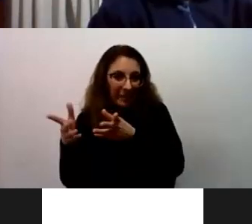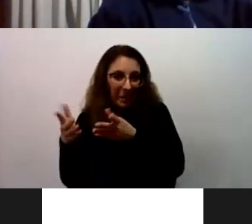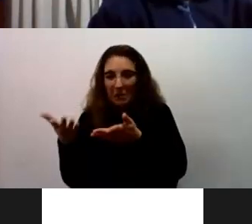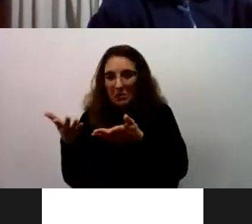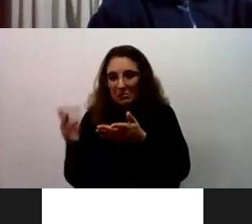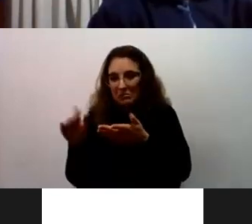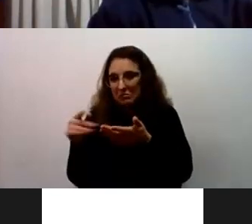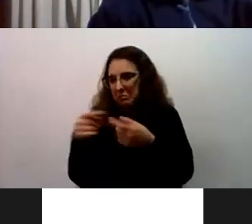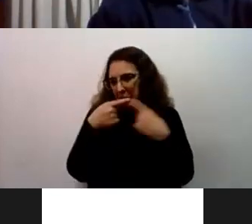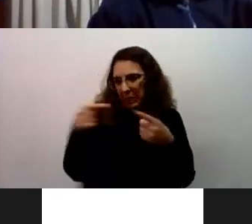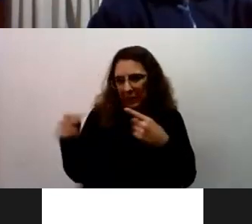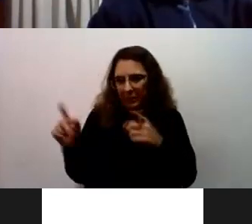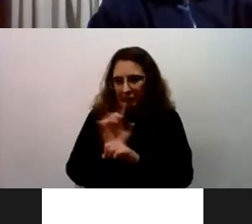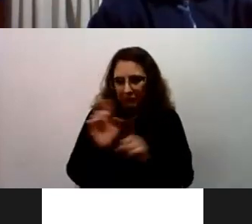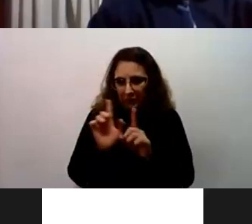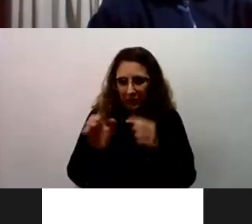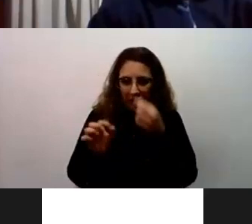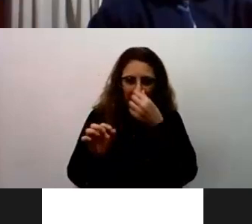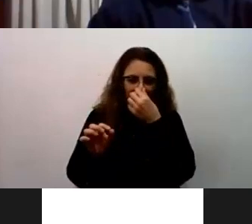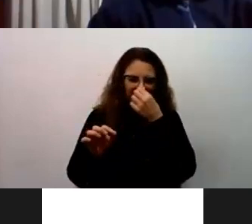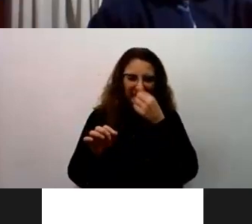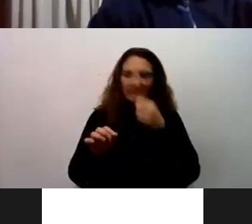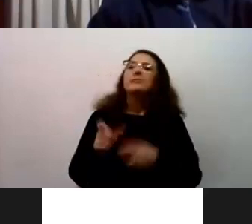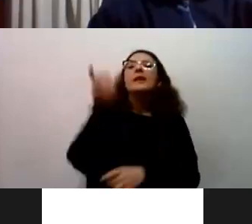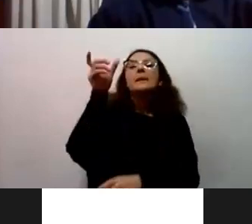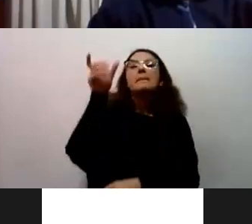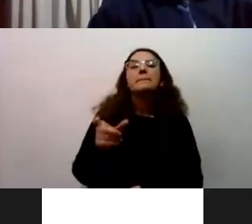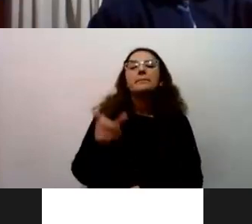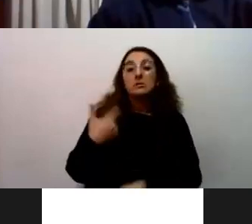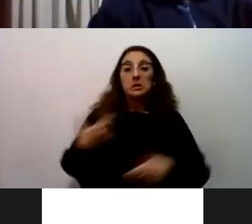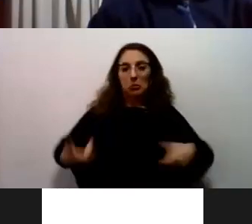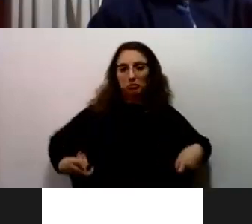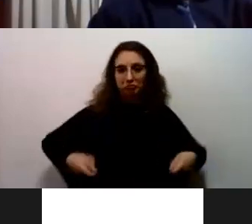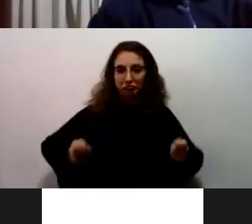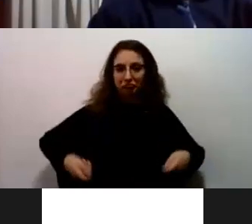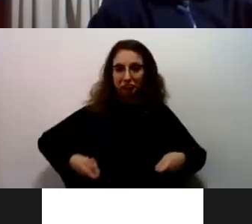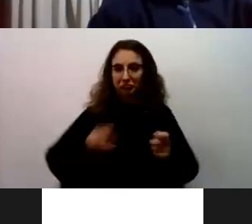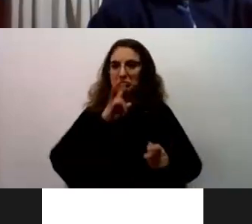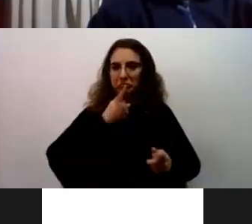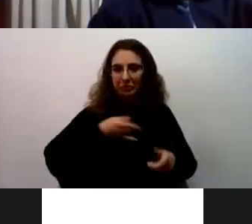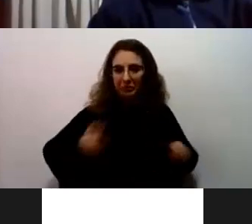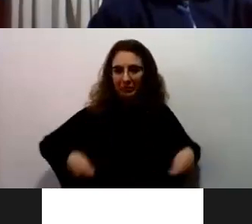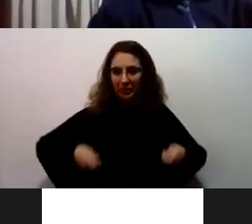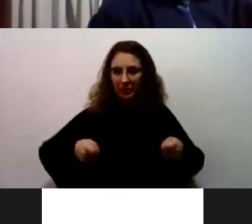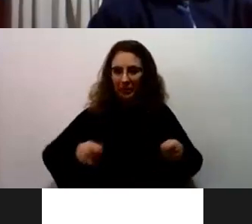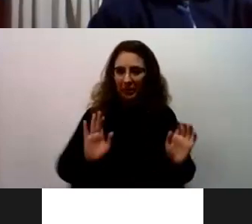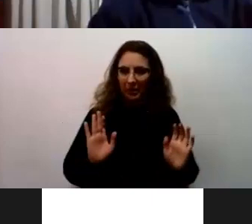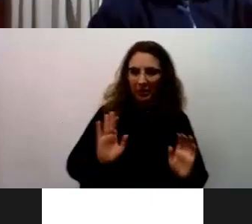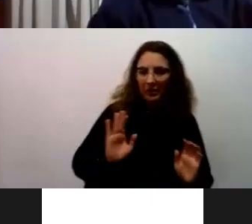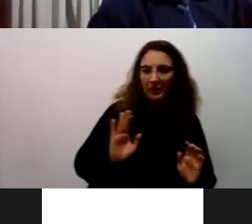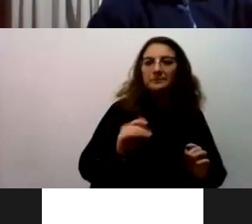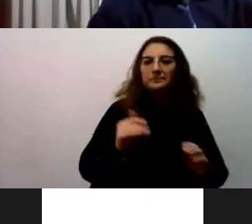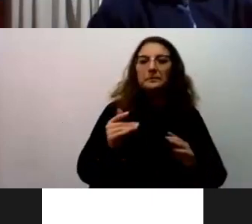otro. Con la diferencia que la persona ingresa por sus propios medios al micro y por un sistema de